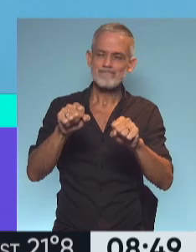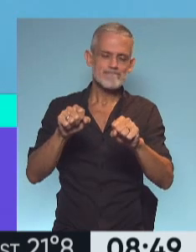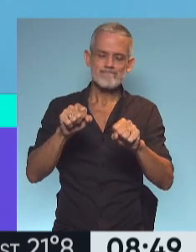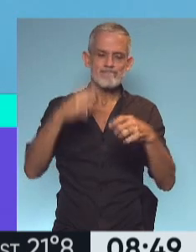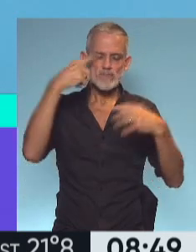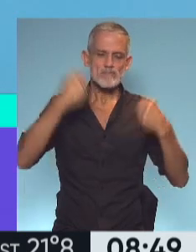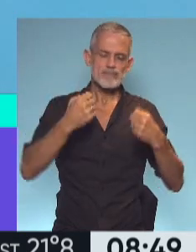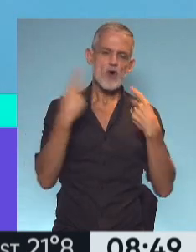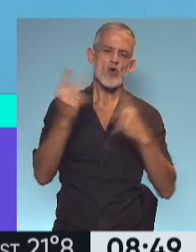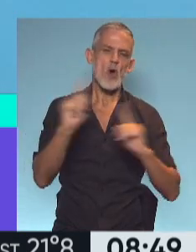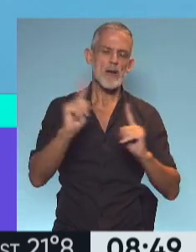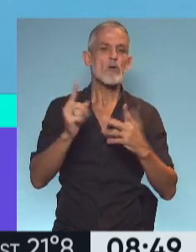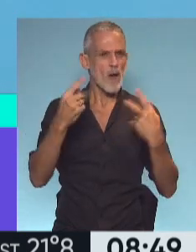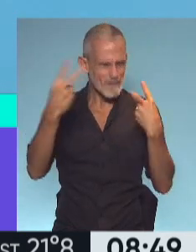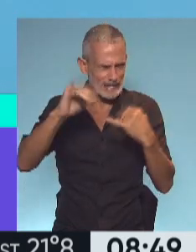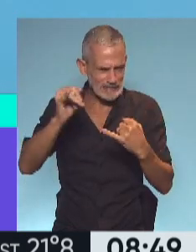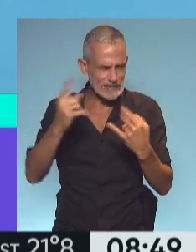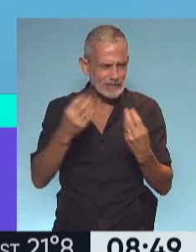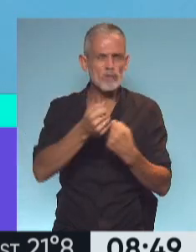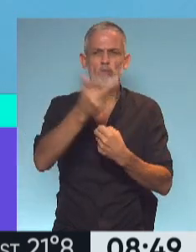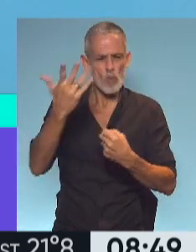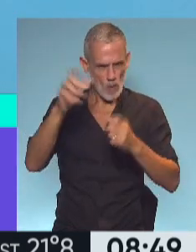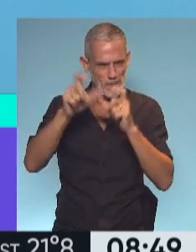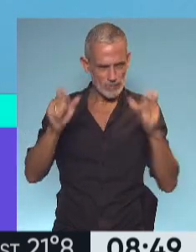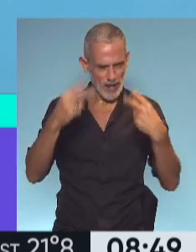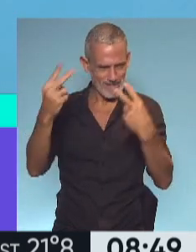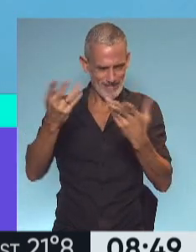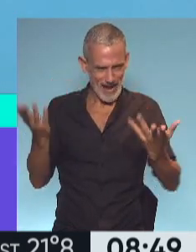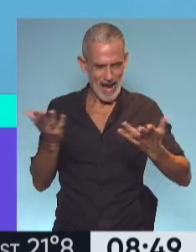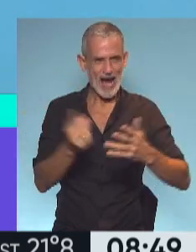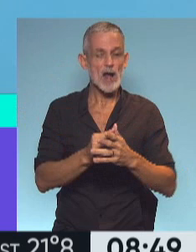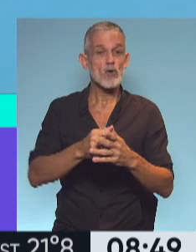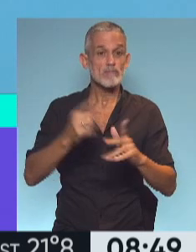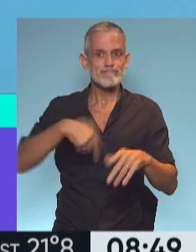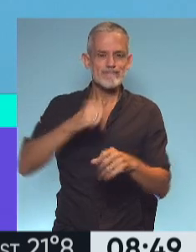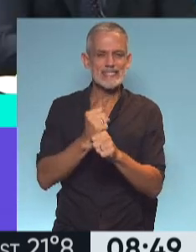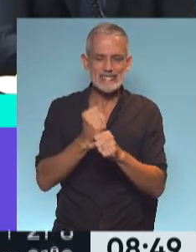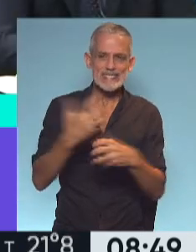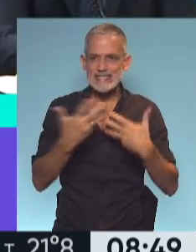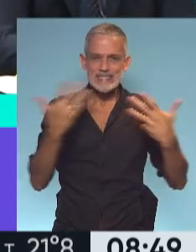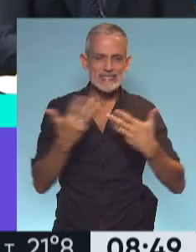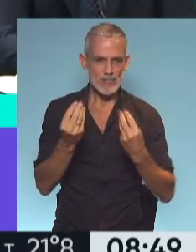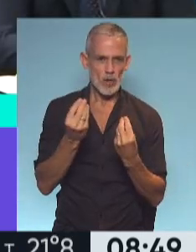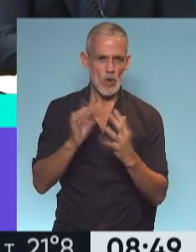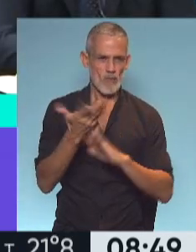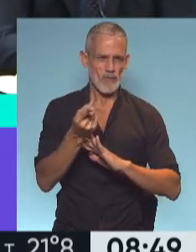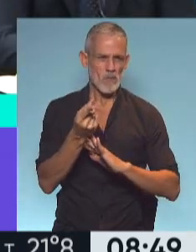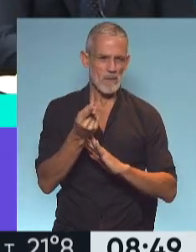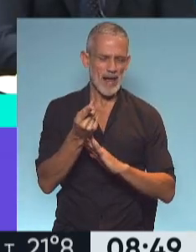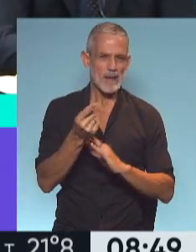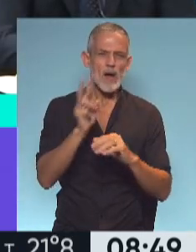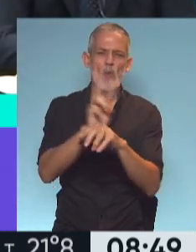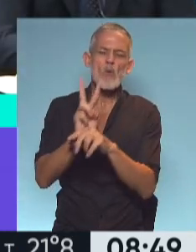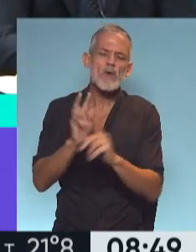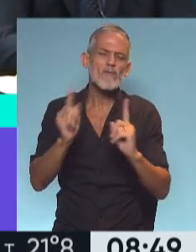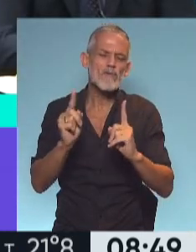viajar, viajó un número muy importante de personas también, y hemos trabajado muy fuerte para tratar de sostener lo más posible los cuidados.